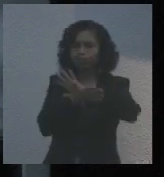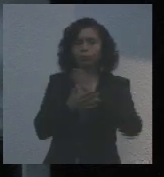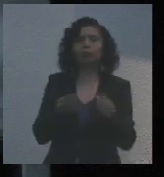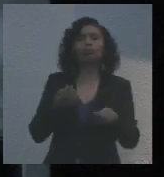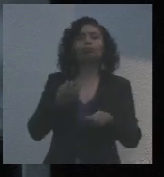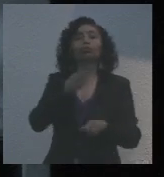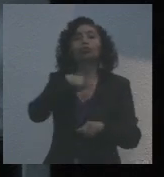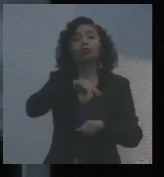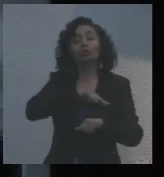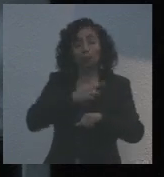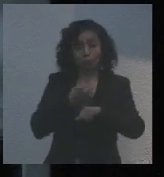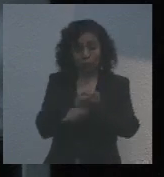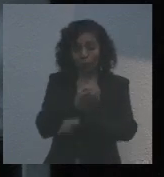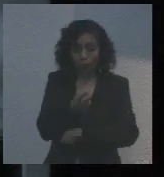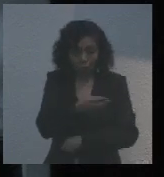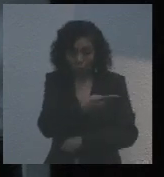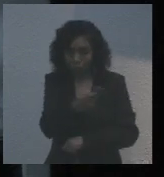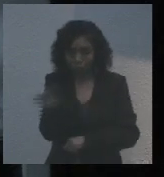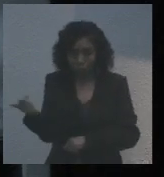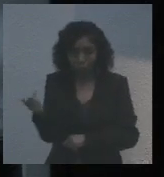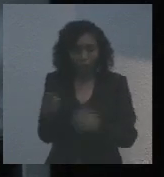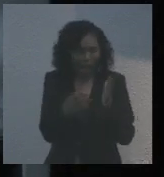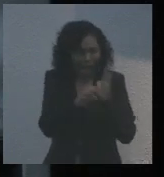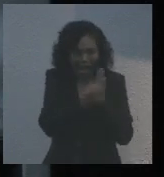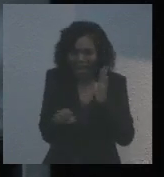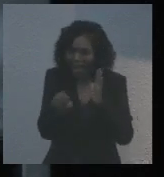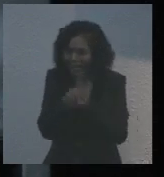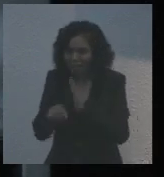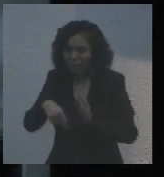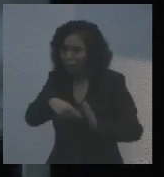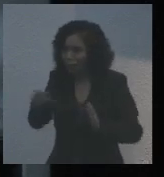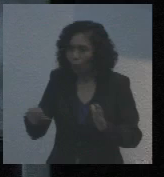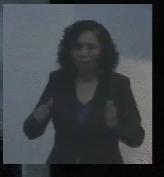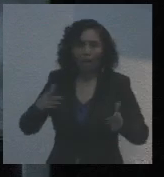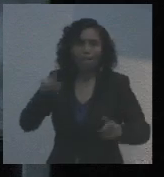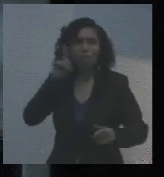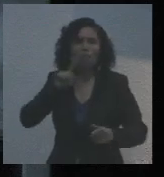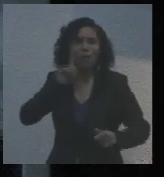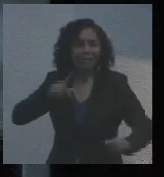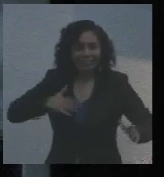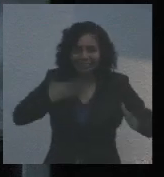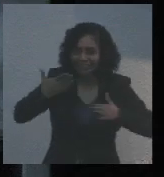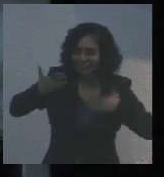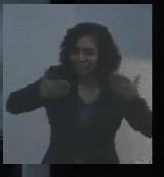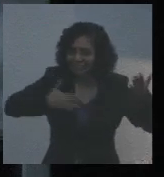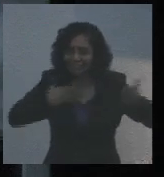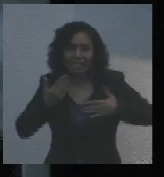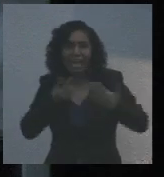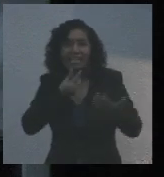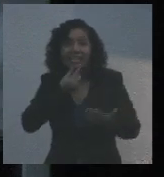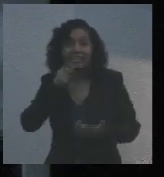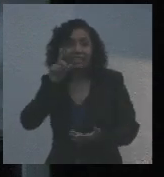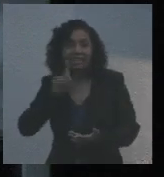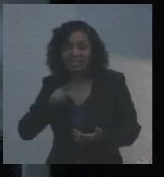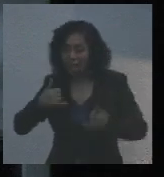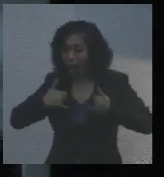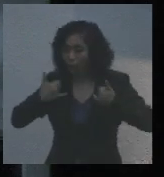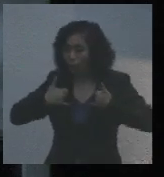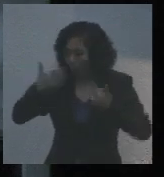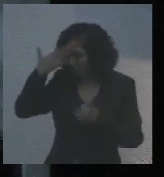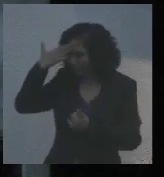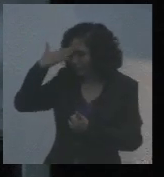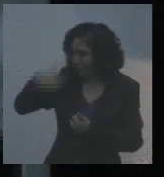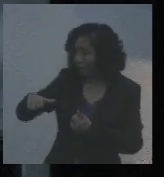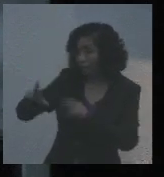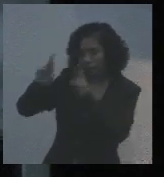estado que su ejemplo entusiasme y empodere a muchas niñas y a muchas jóvenes que sabes que te